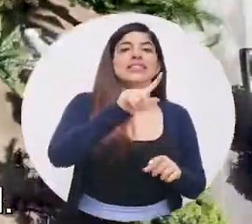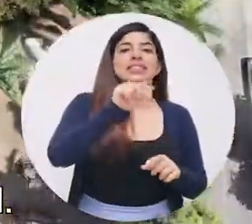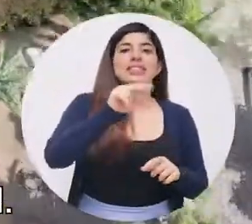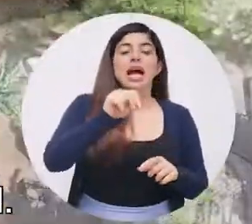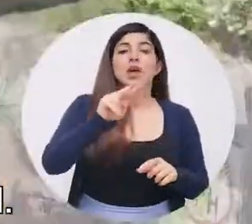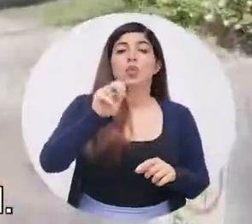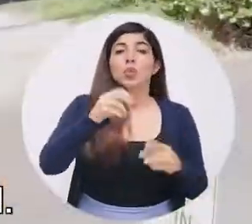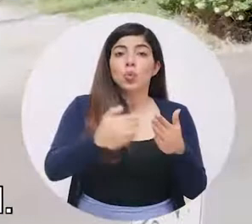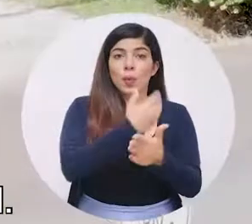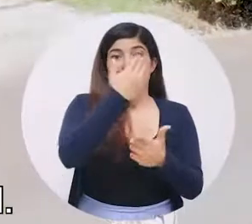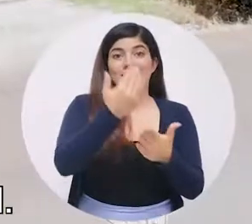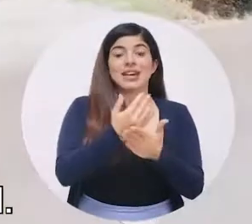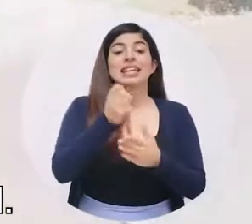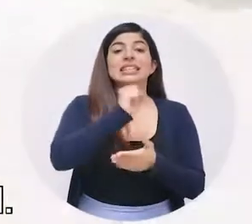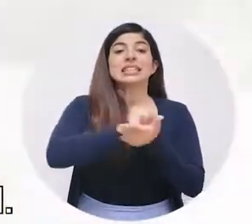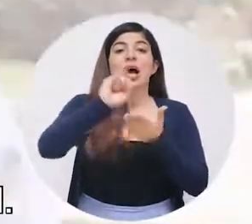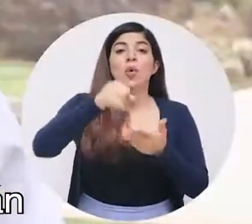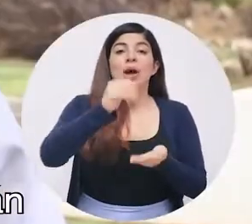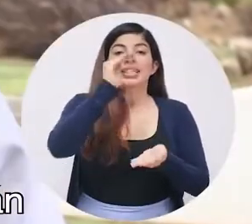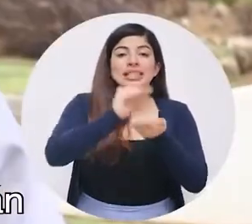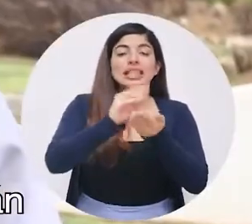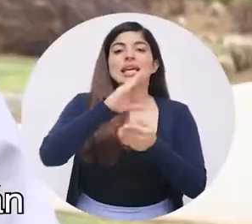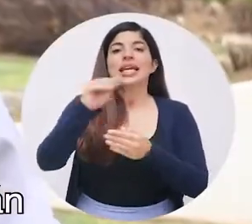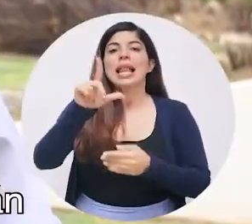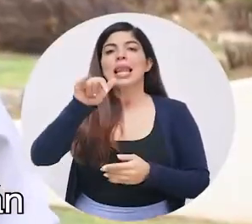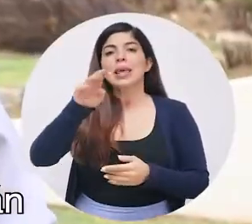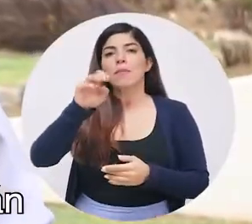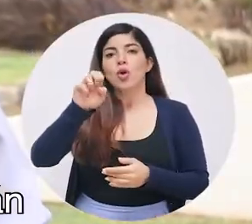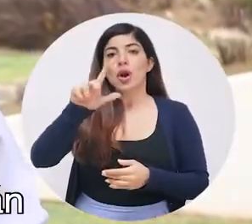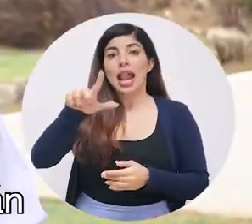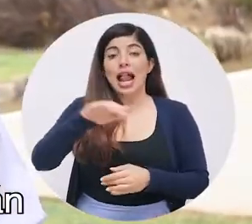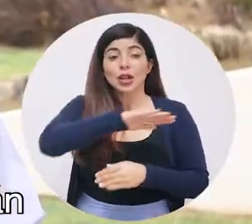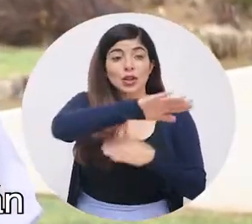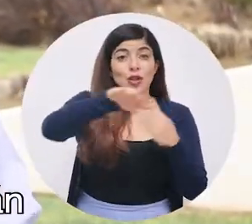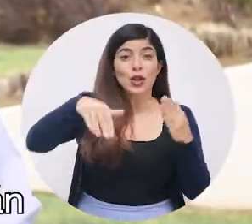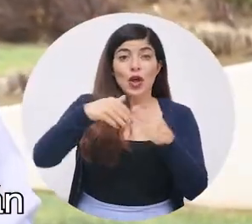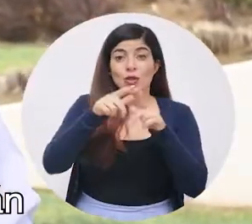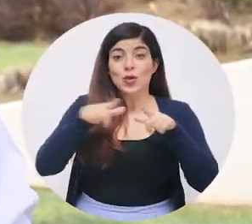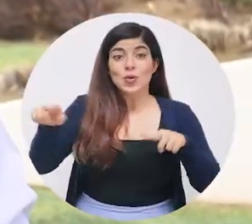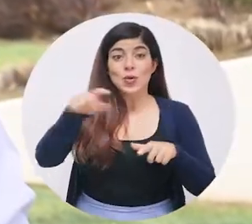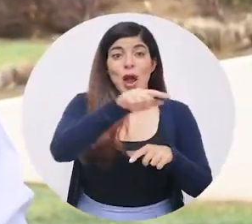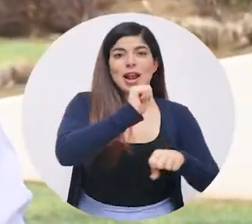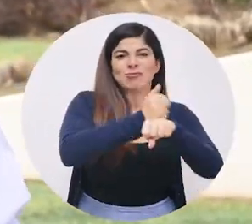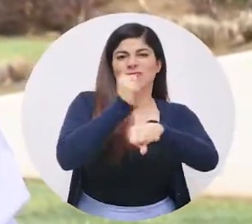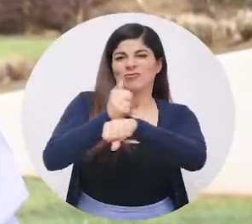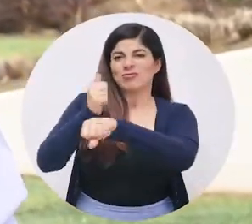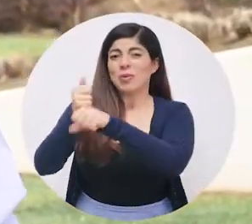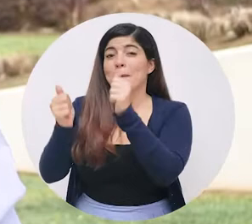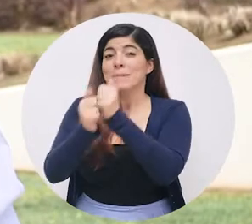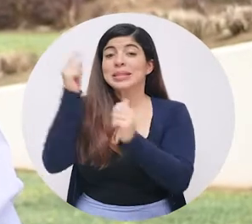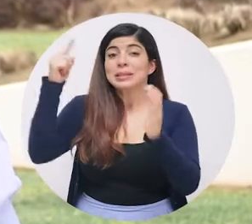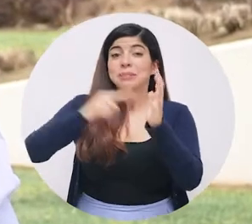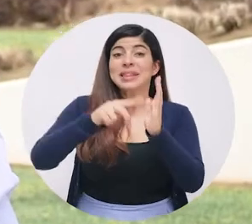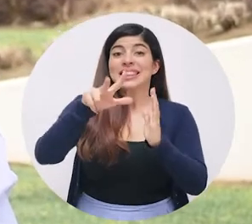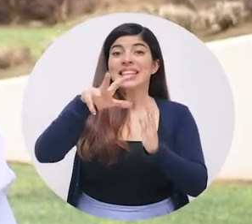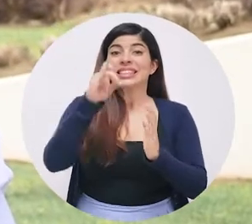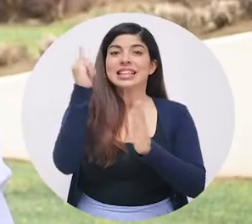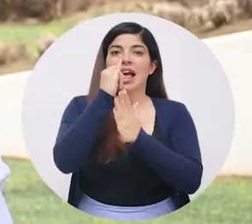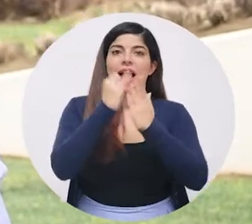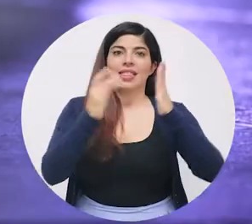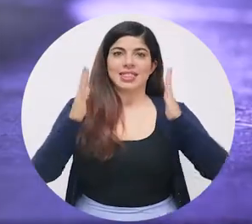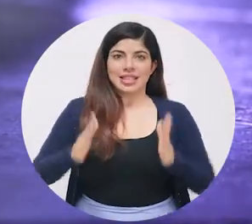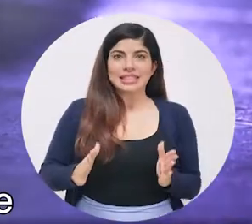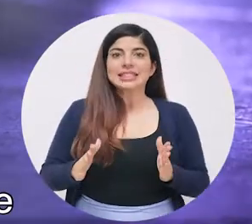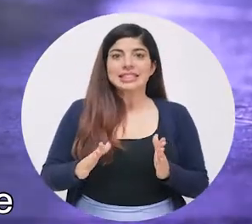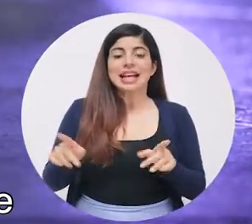Villanueva, San Juan Chiquito y Limonal. Todos estos hermosos lugares se convertirán en el hogar de más de 1.300